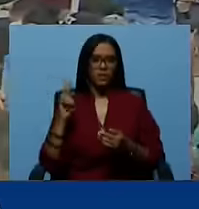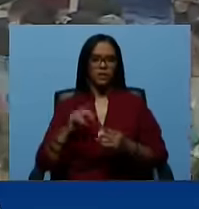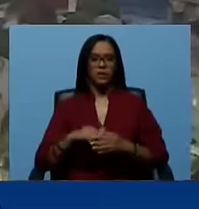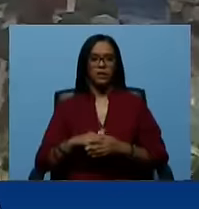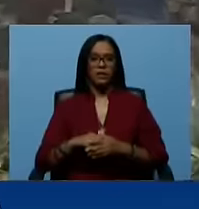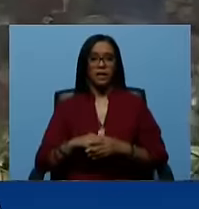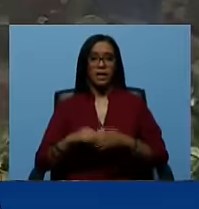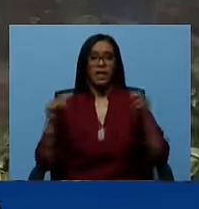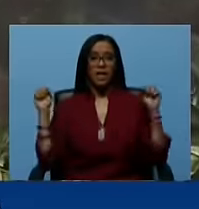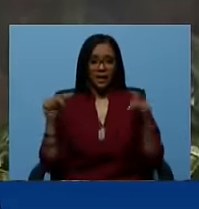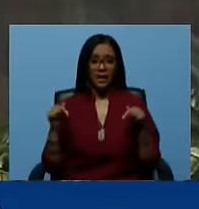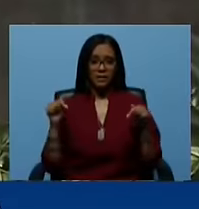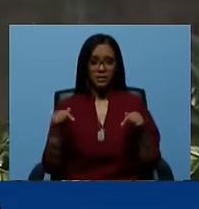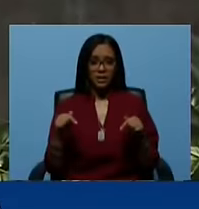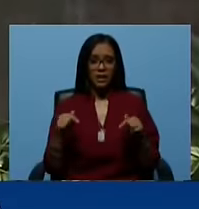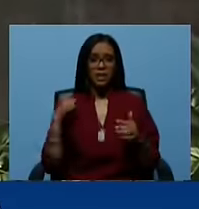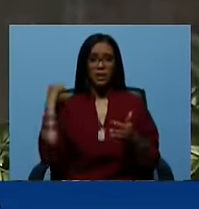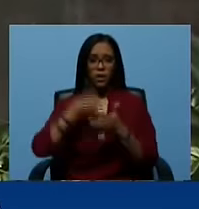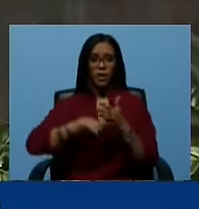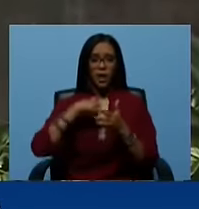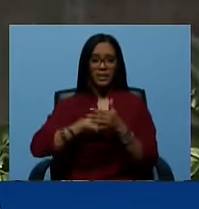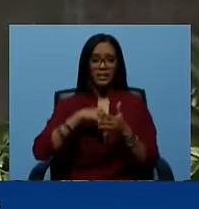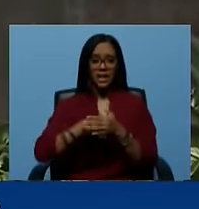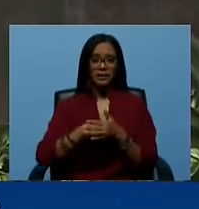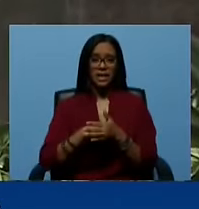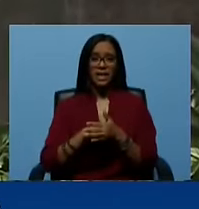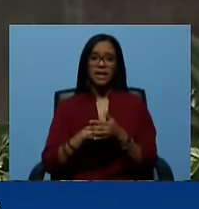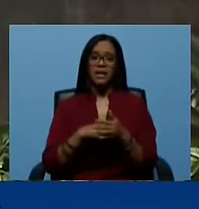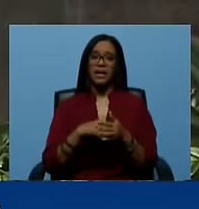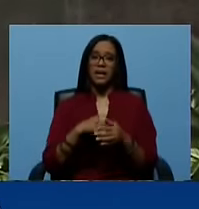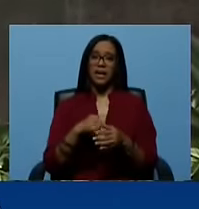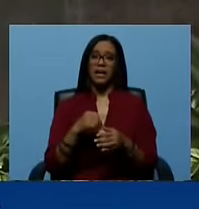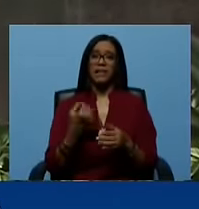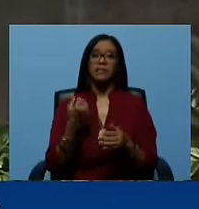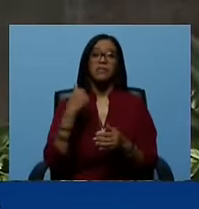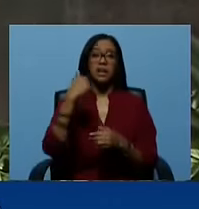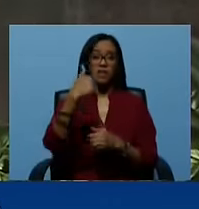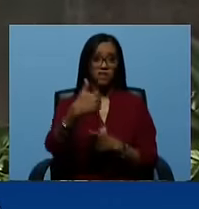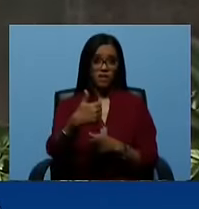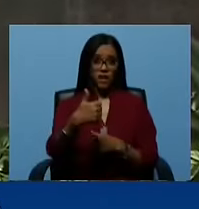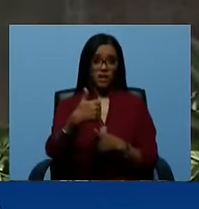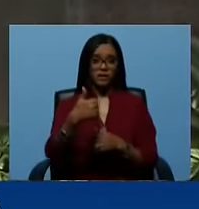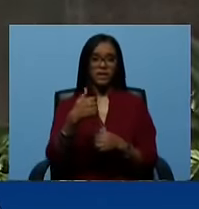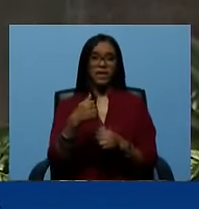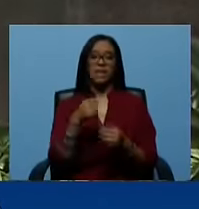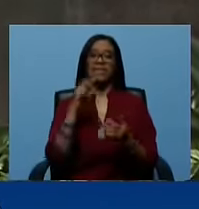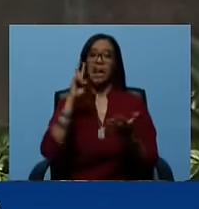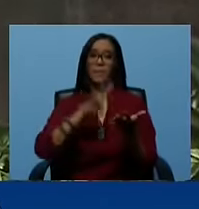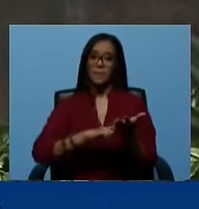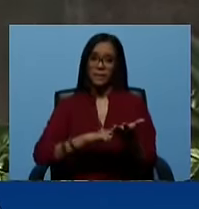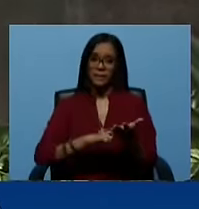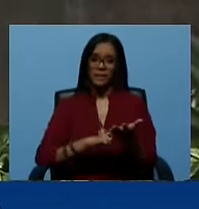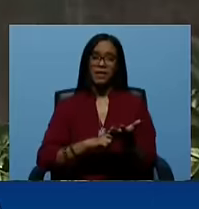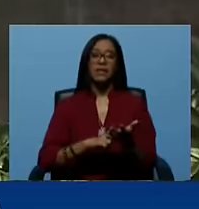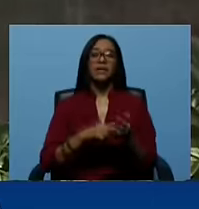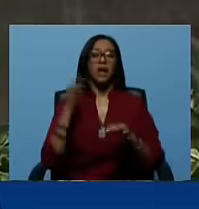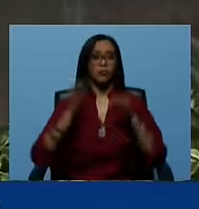Esta es una batalla entre el bien, entre la verdad, entre la